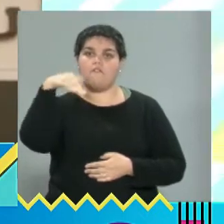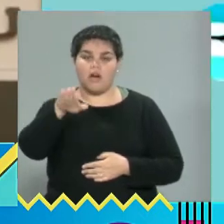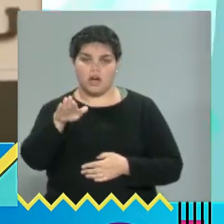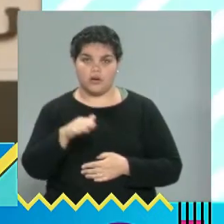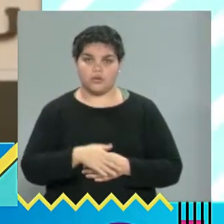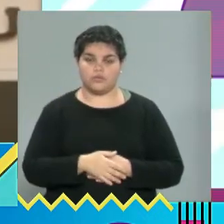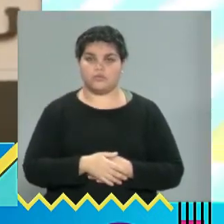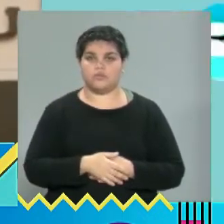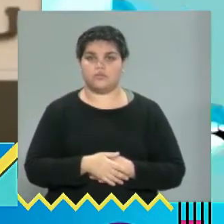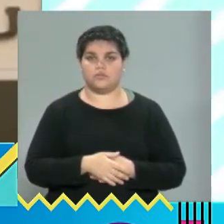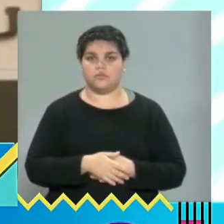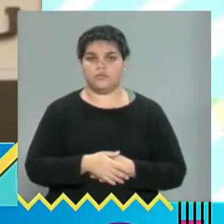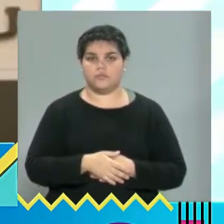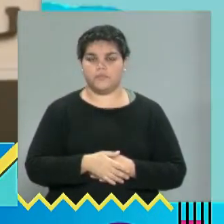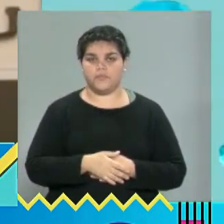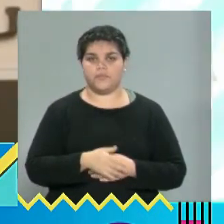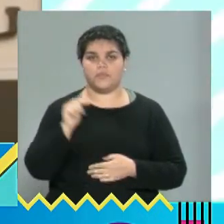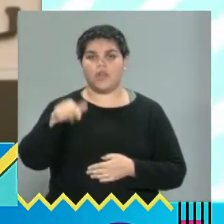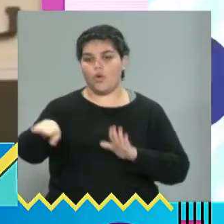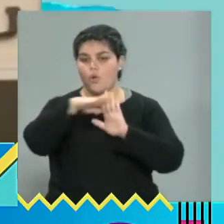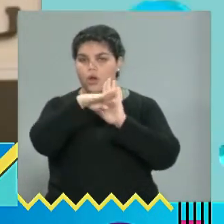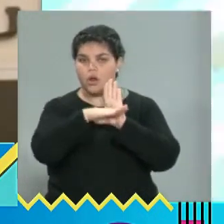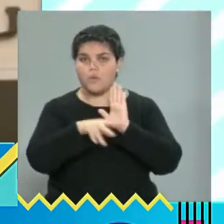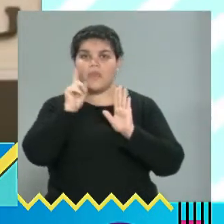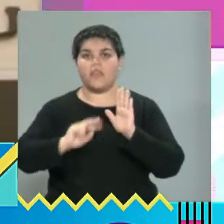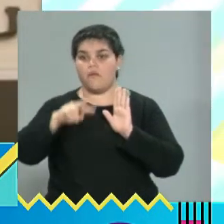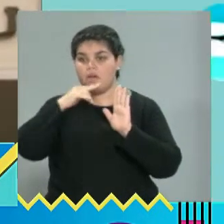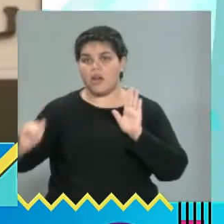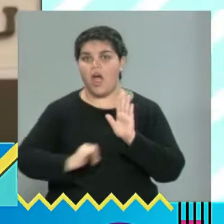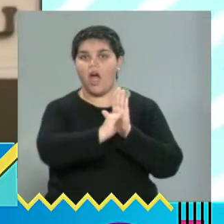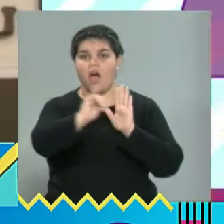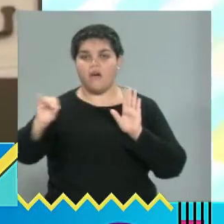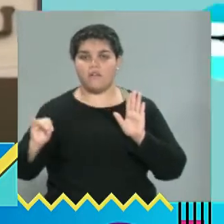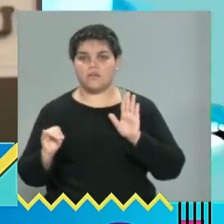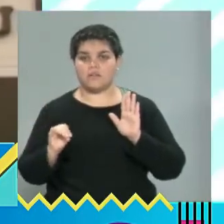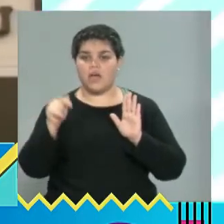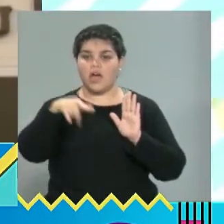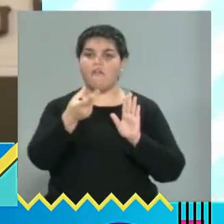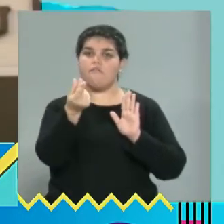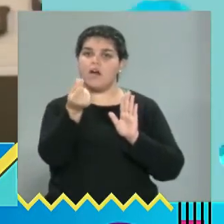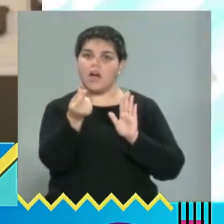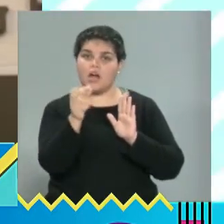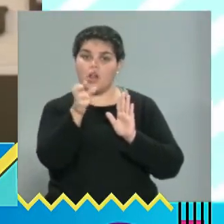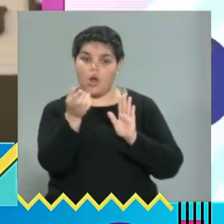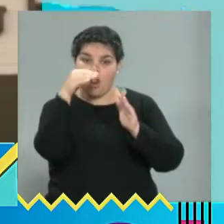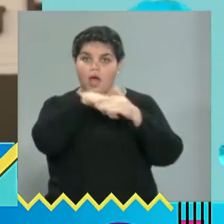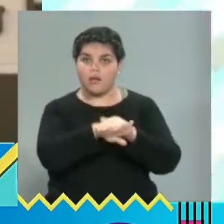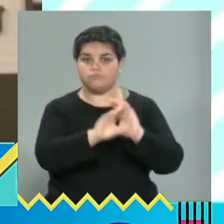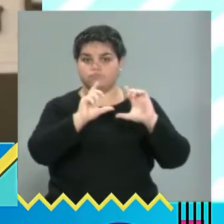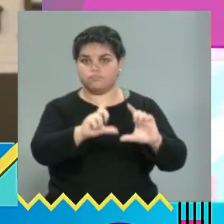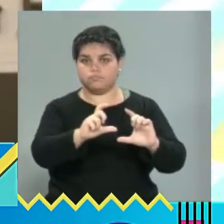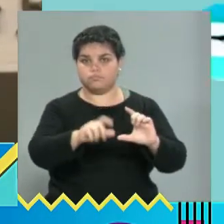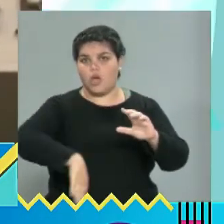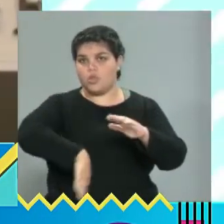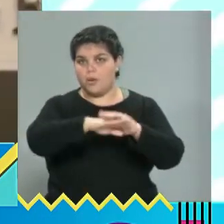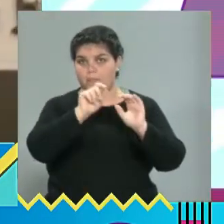especialmente, porque hubo una normativa que se anunció el viernes donde se limitaba las tenencias de dólares de los bancos. Entonces hoy se ha vendido una